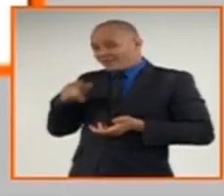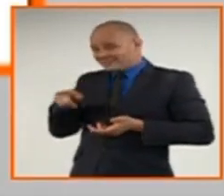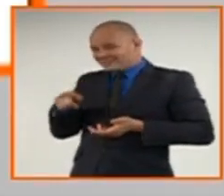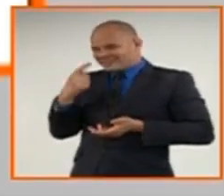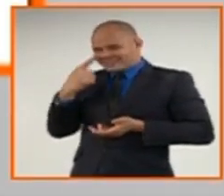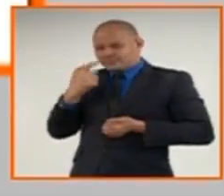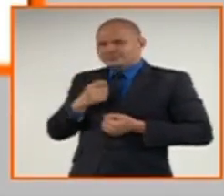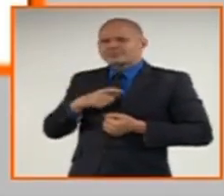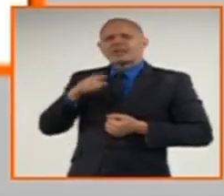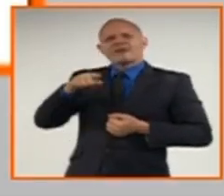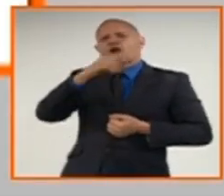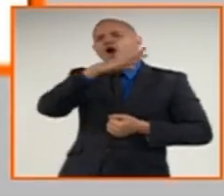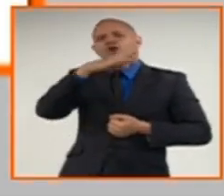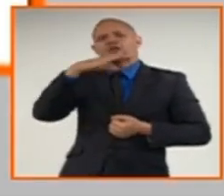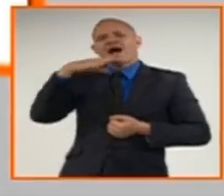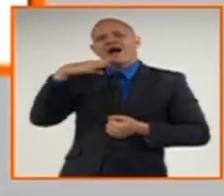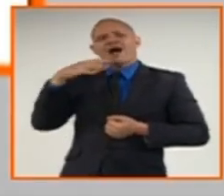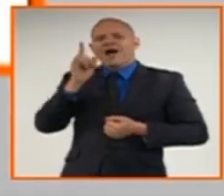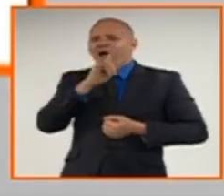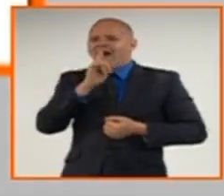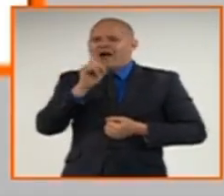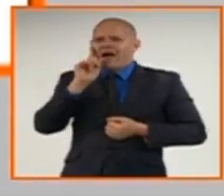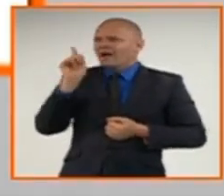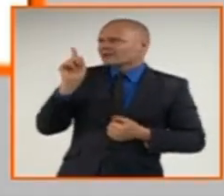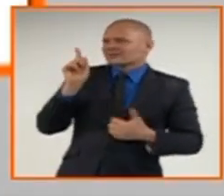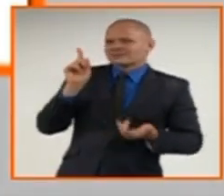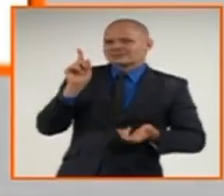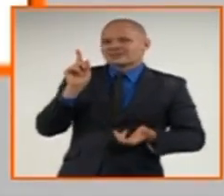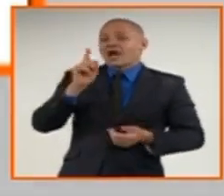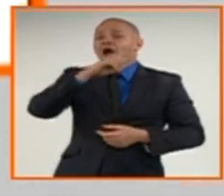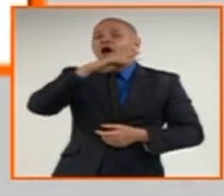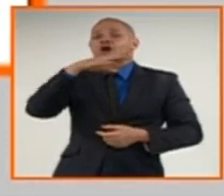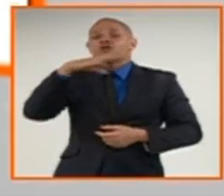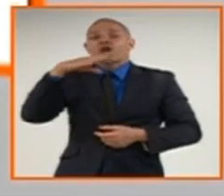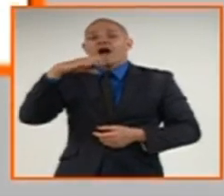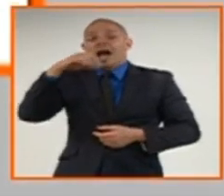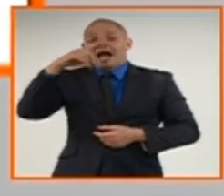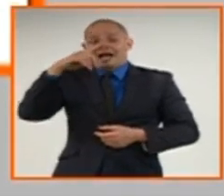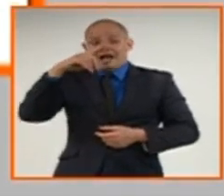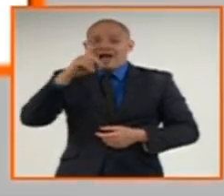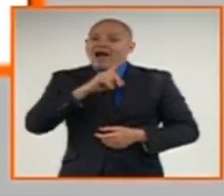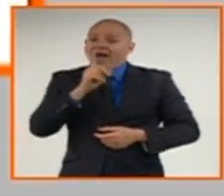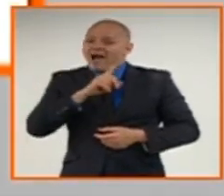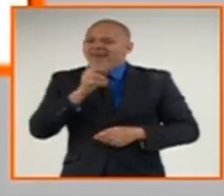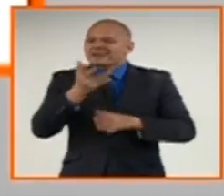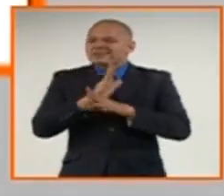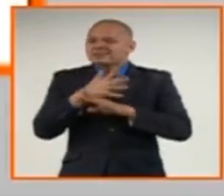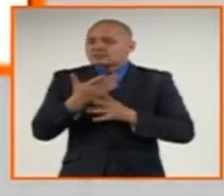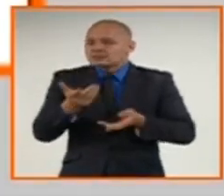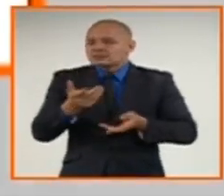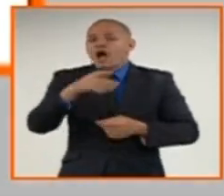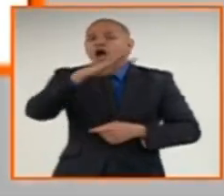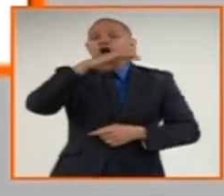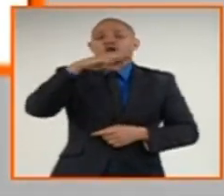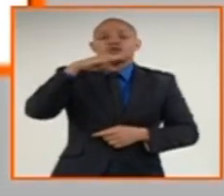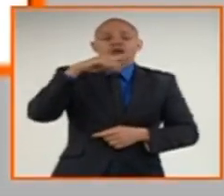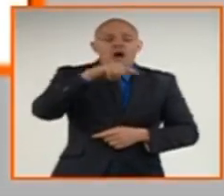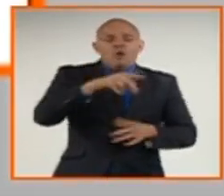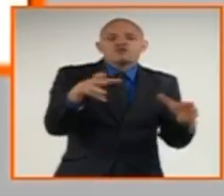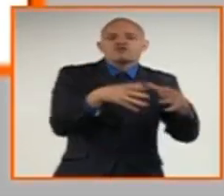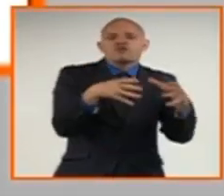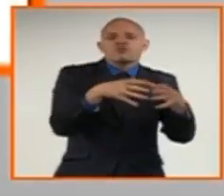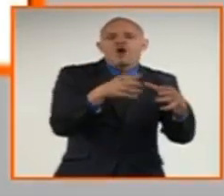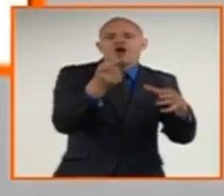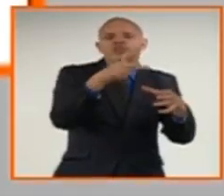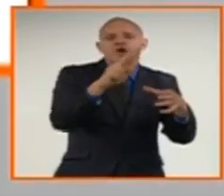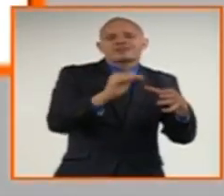el amarillo representan los títulos en el caso de los niños, el rosado 12 a 18 y el amarillo en los niños de 3